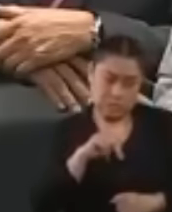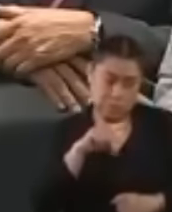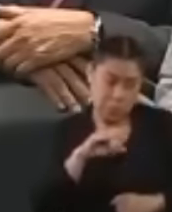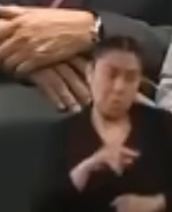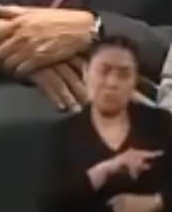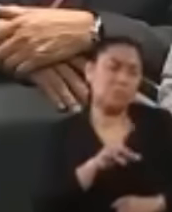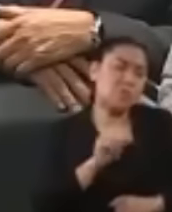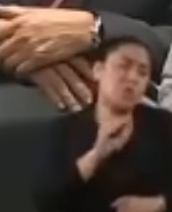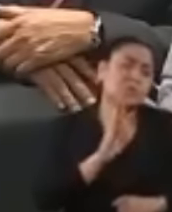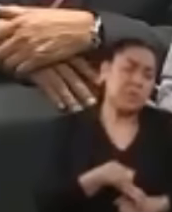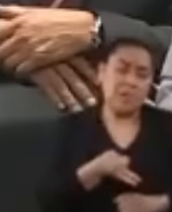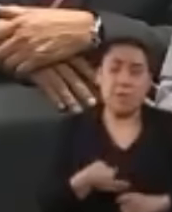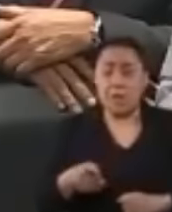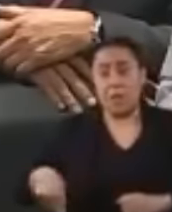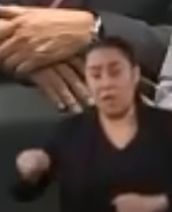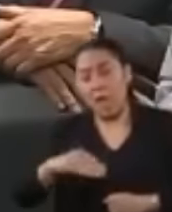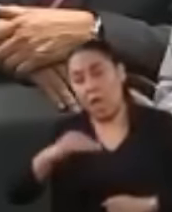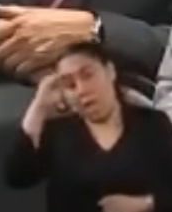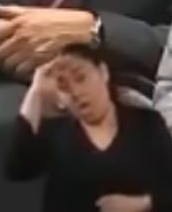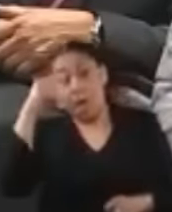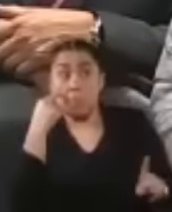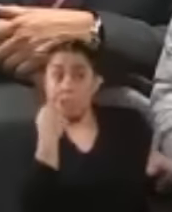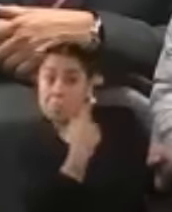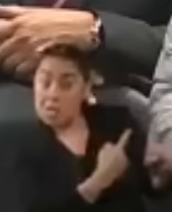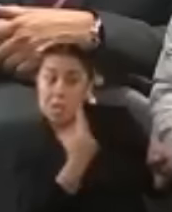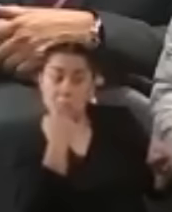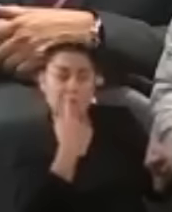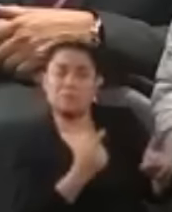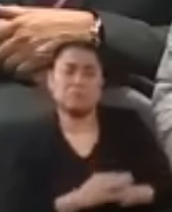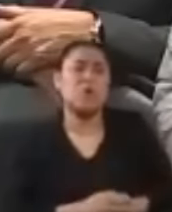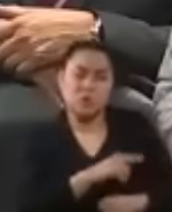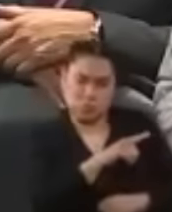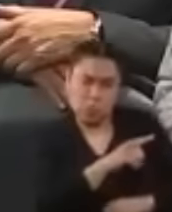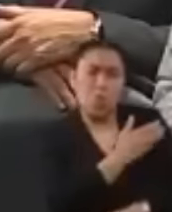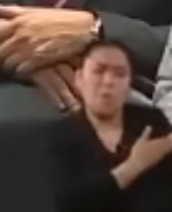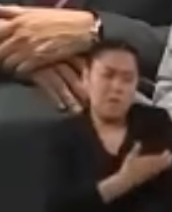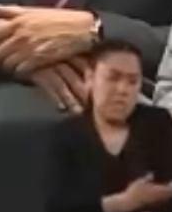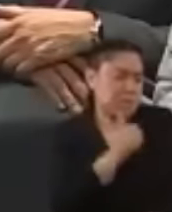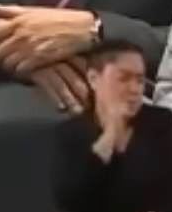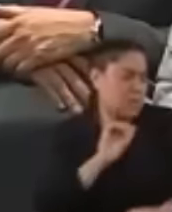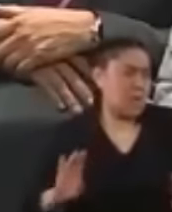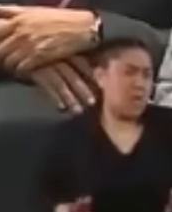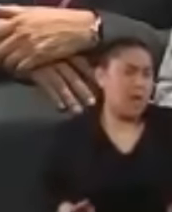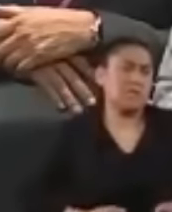que ustedes traten de utilizarlo como bandera. Él fue un compañero de lucha con una gran vena social y